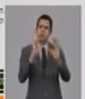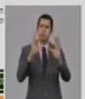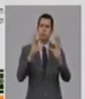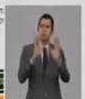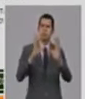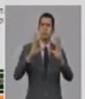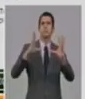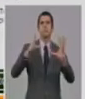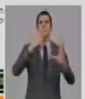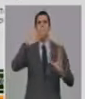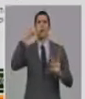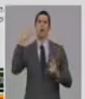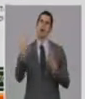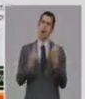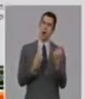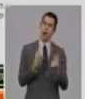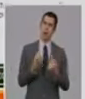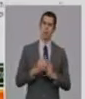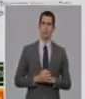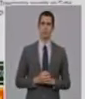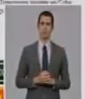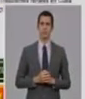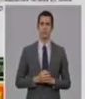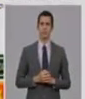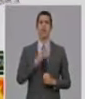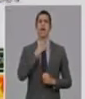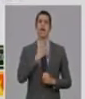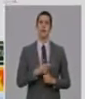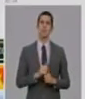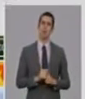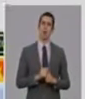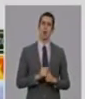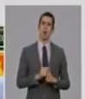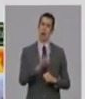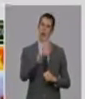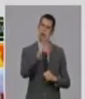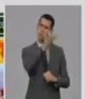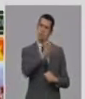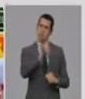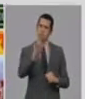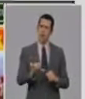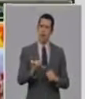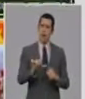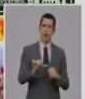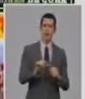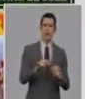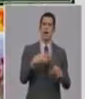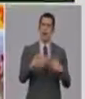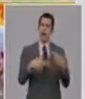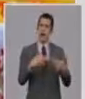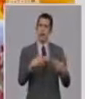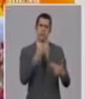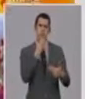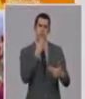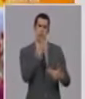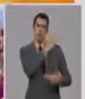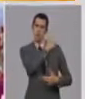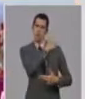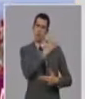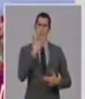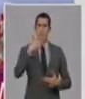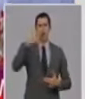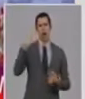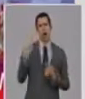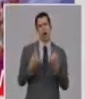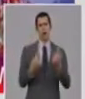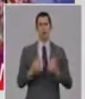10 pacientes tratados, ha eliminado o disminuido un 47% las lesiones pulmonares, ha mejorado en cierta